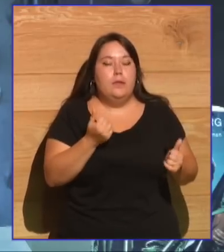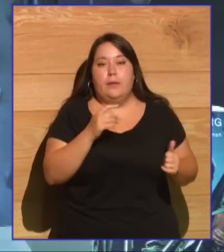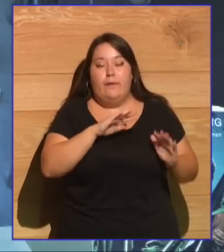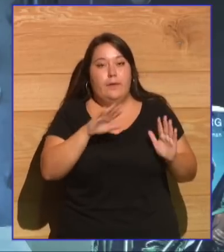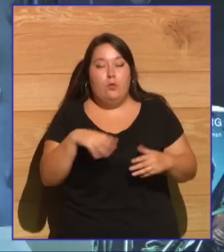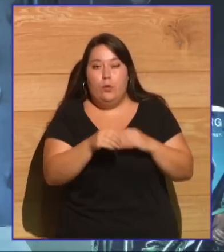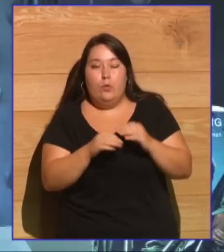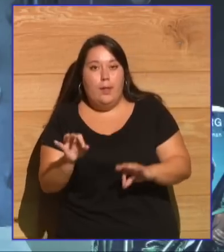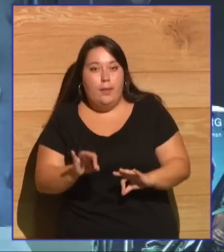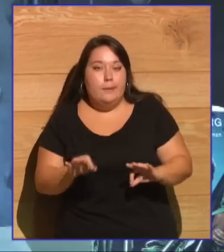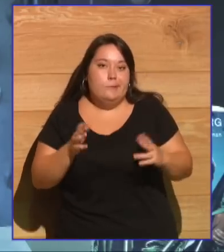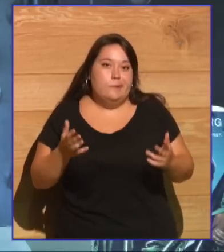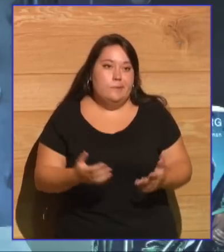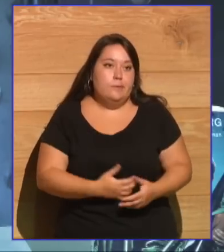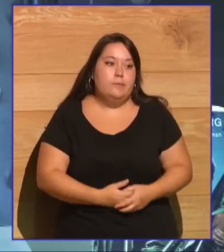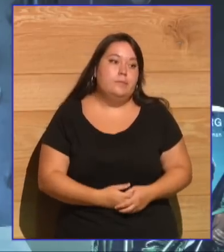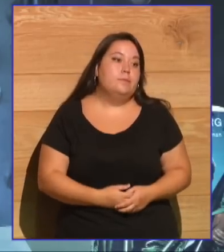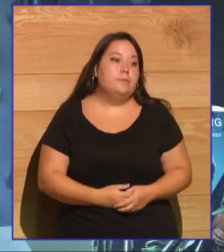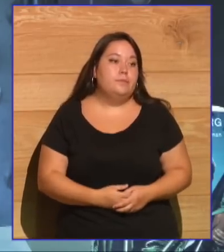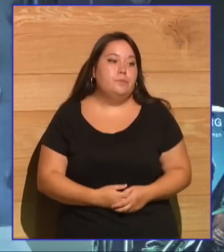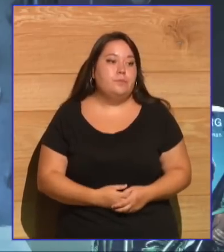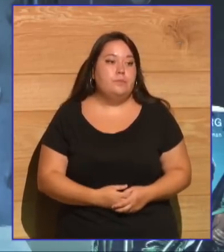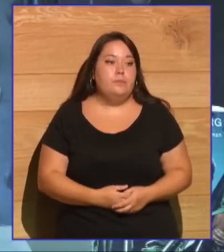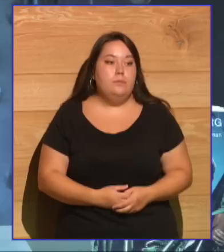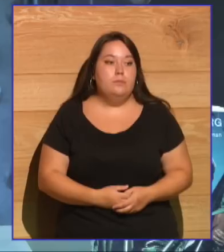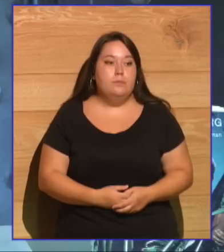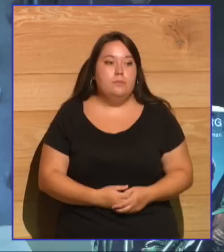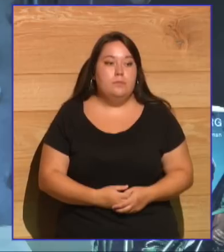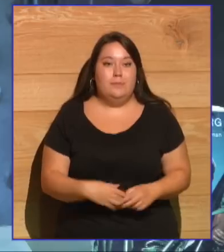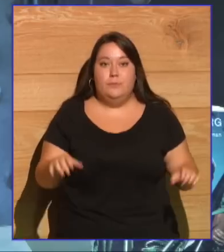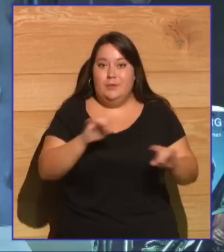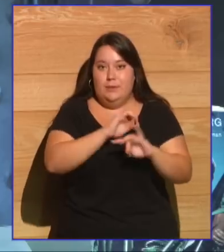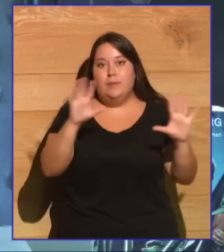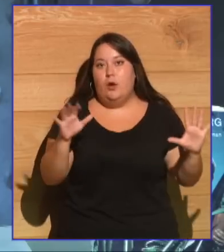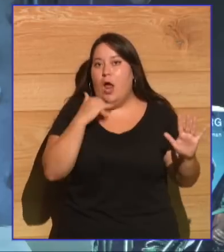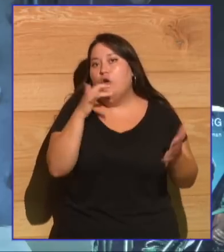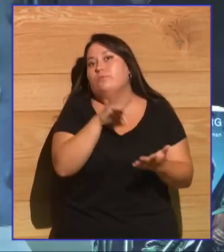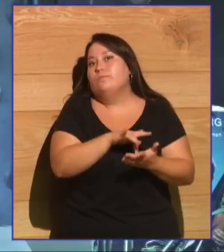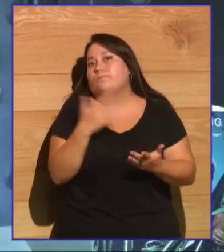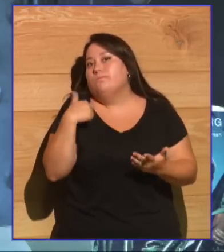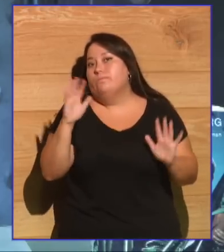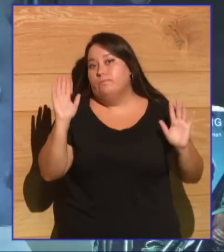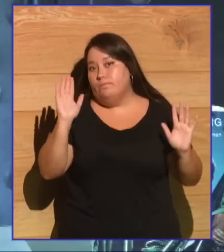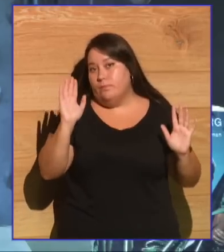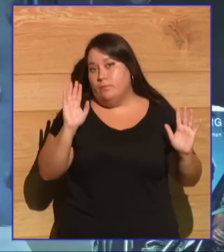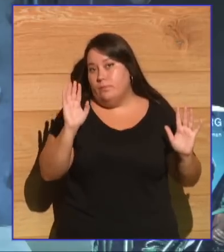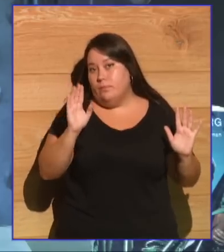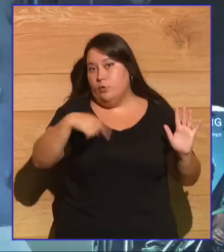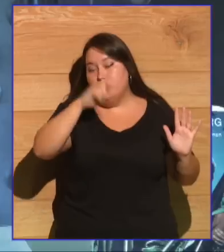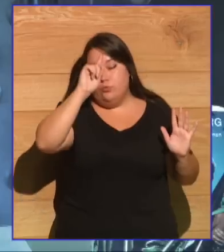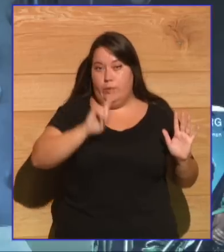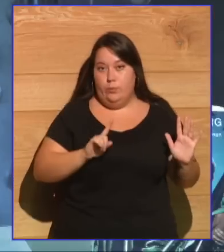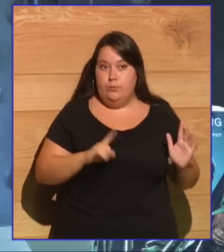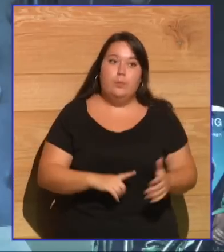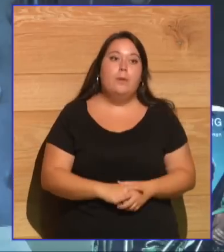tan intervencionistas como lo son ahora en fin pero está claro que algo sucedió en el